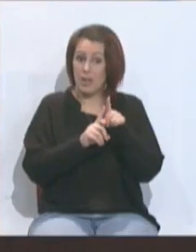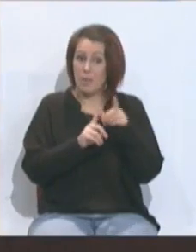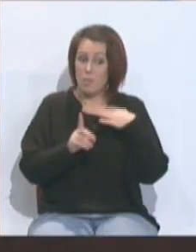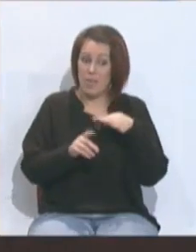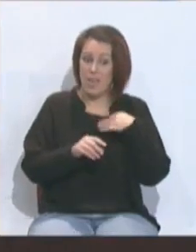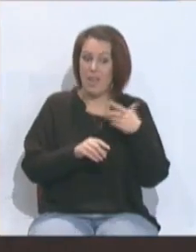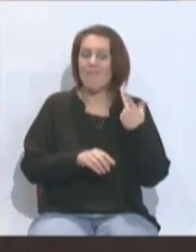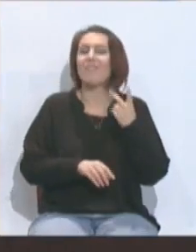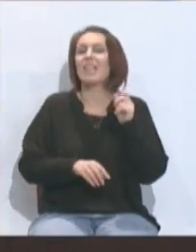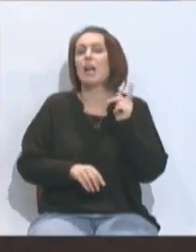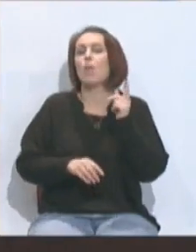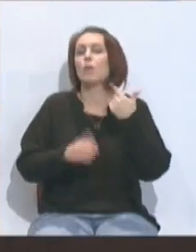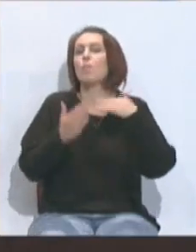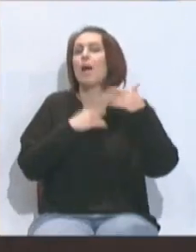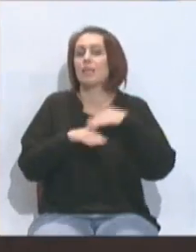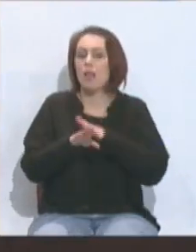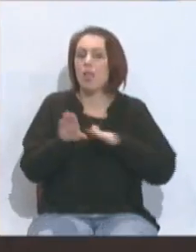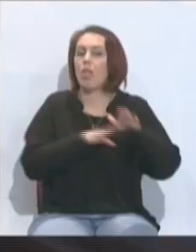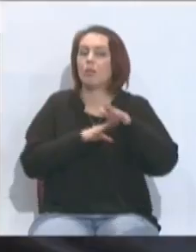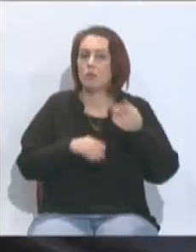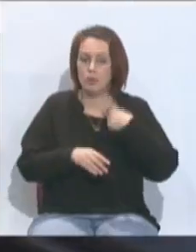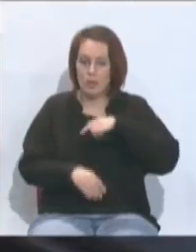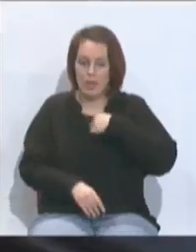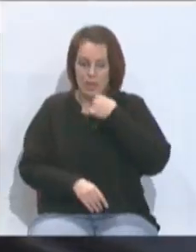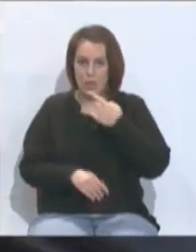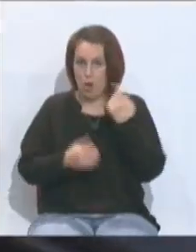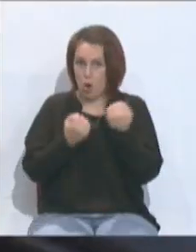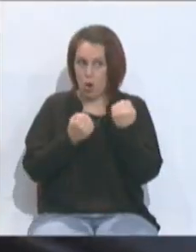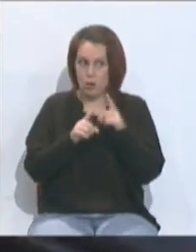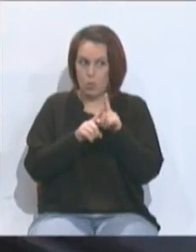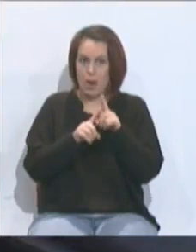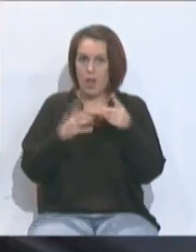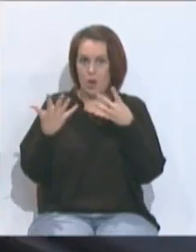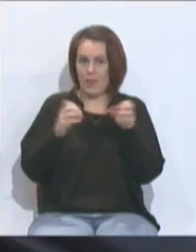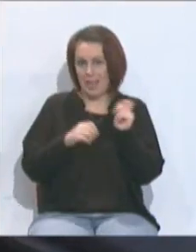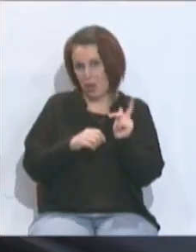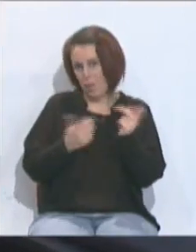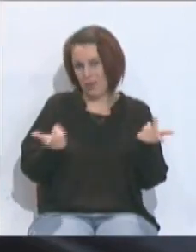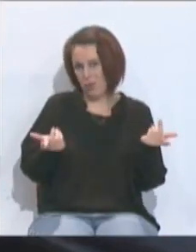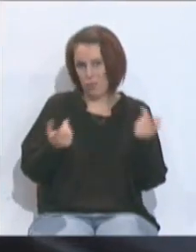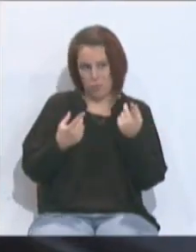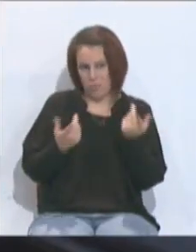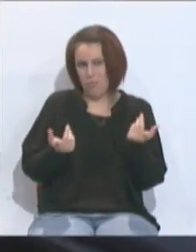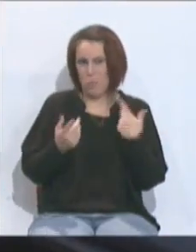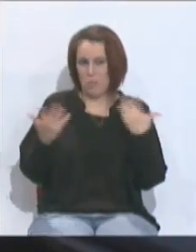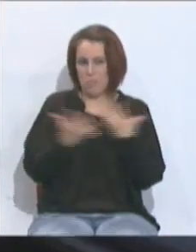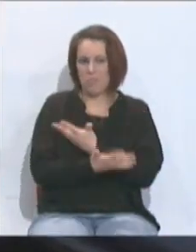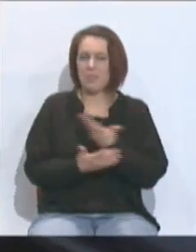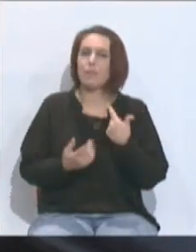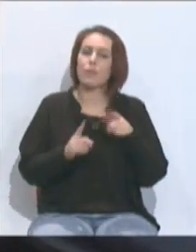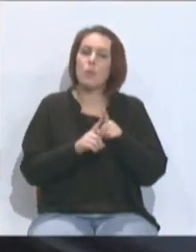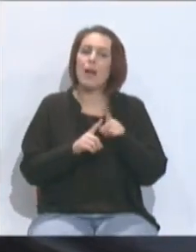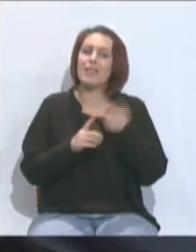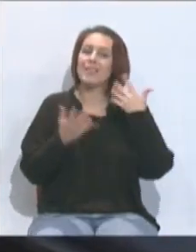pueda incrementar en 20 kilómetros la velocidad cuando estamos diciendo que los vehículos vayan a 90. Como asegura Cobos, las distracciones